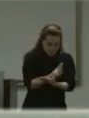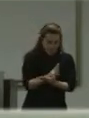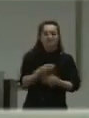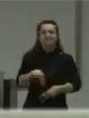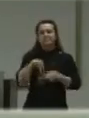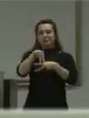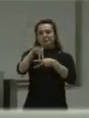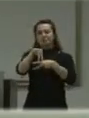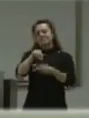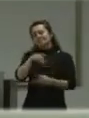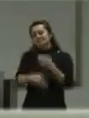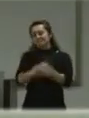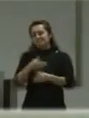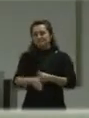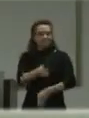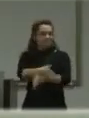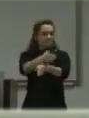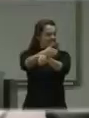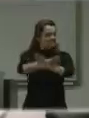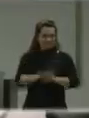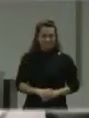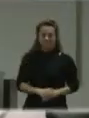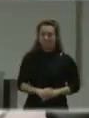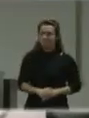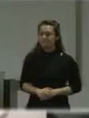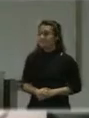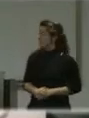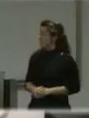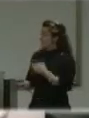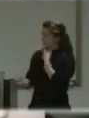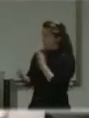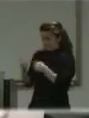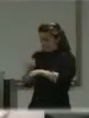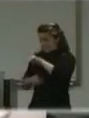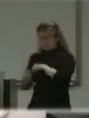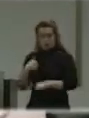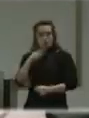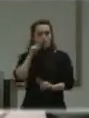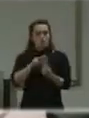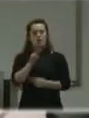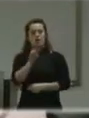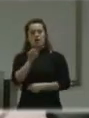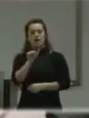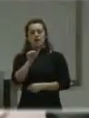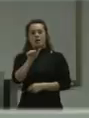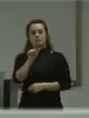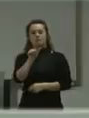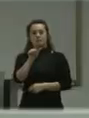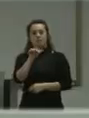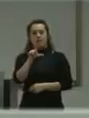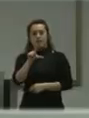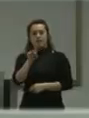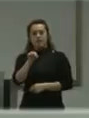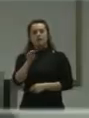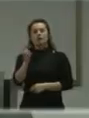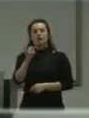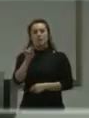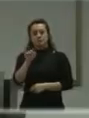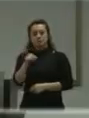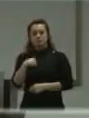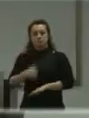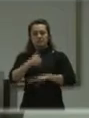continuar en el camino Bueno gracias Mónica para los que no me conocen Mi nombre es Alan Gómez soy el director ejecutivo